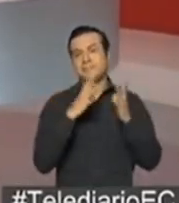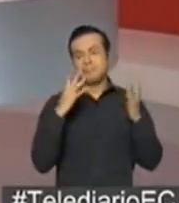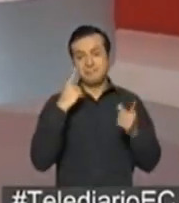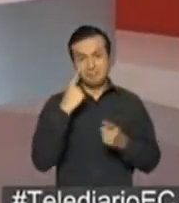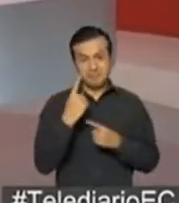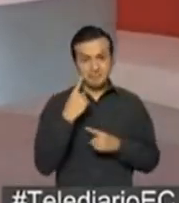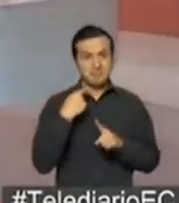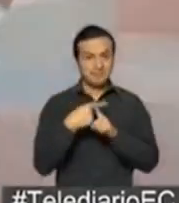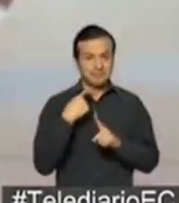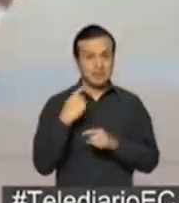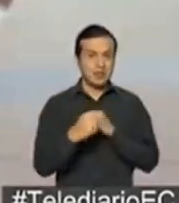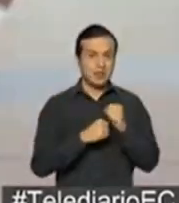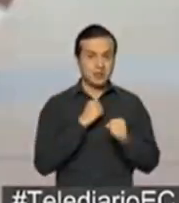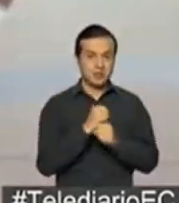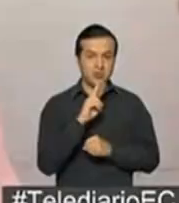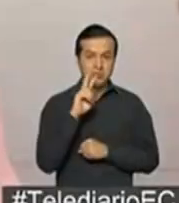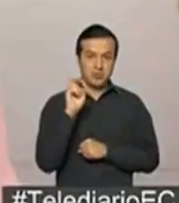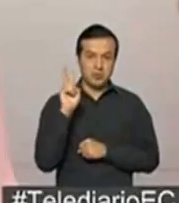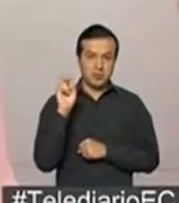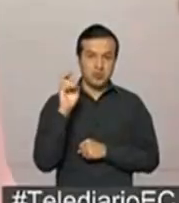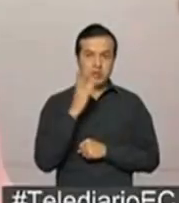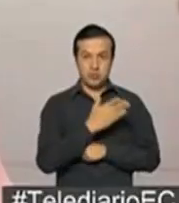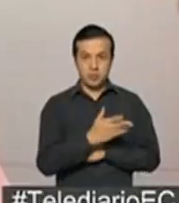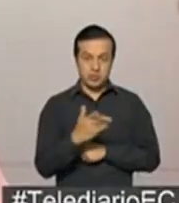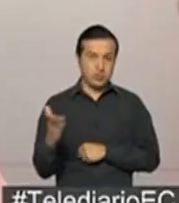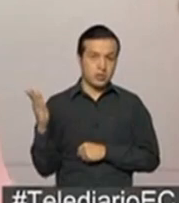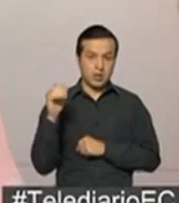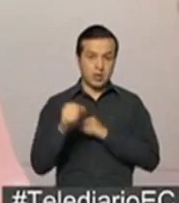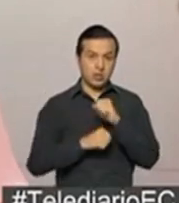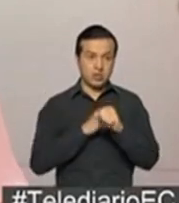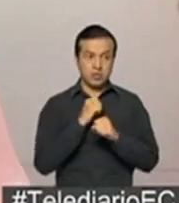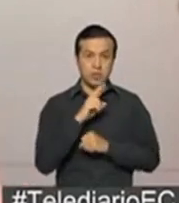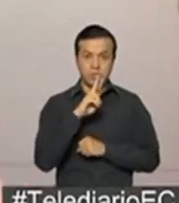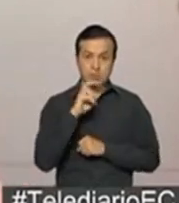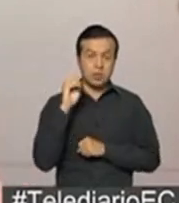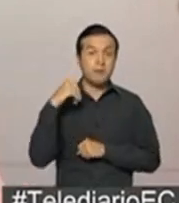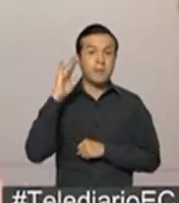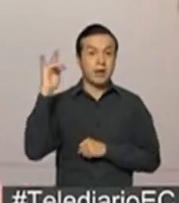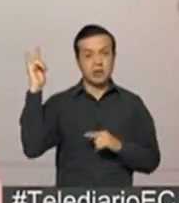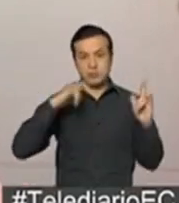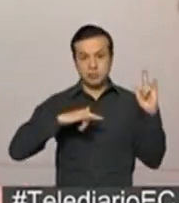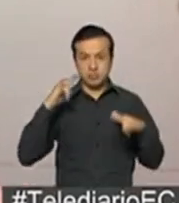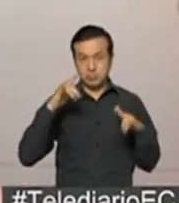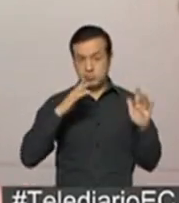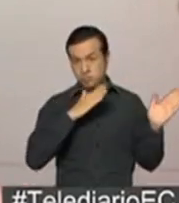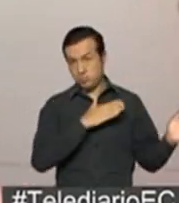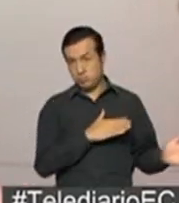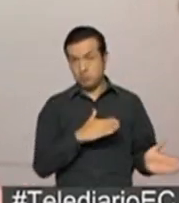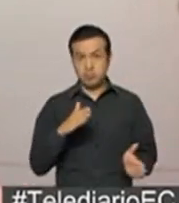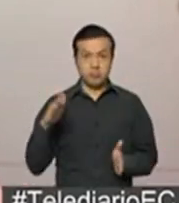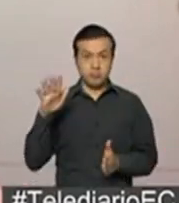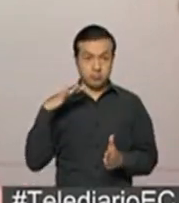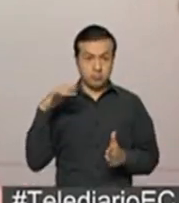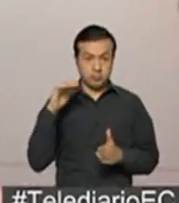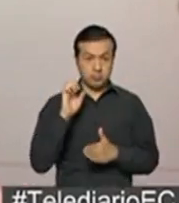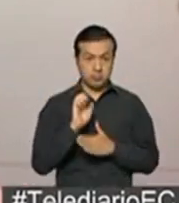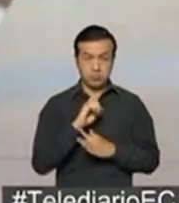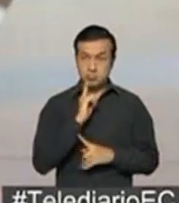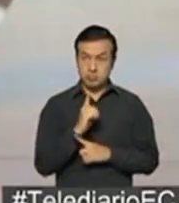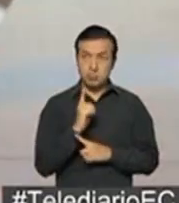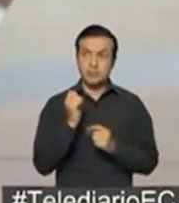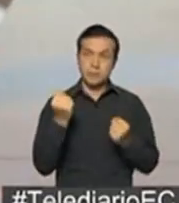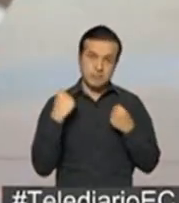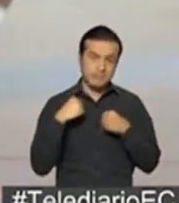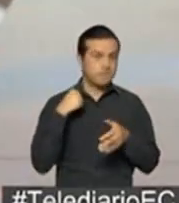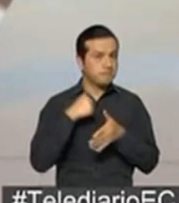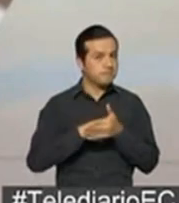a ver los resultados en el 2020. ¿Esta será también la tónica del 2020, más aerolíneas ingresando a los cielos nacionales? No vamos a